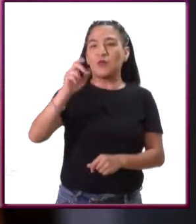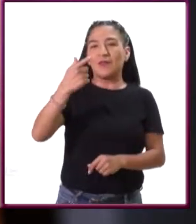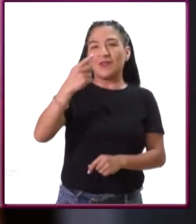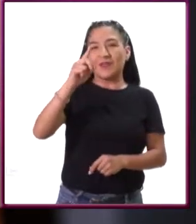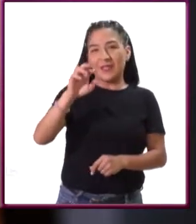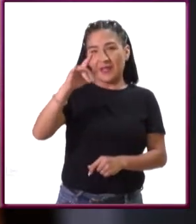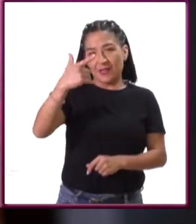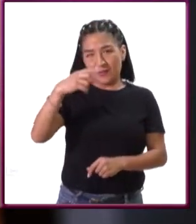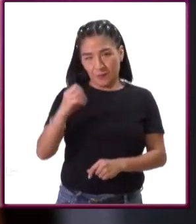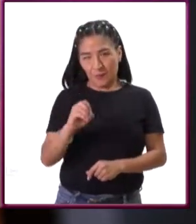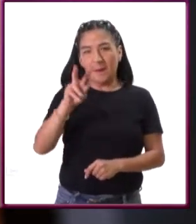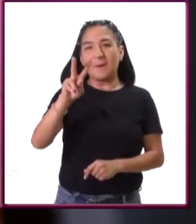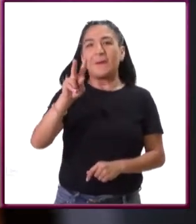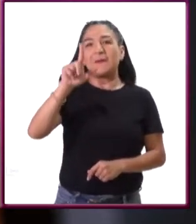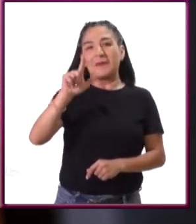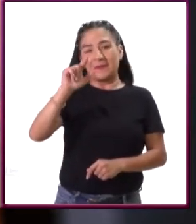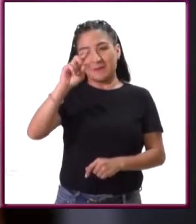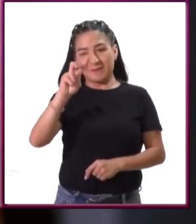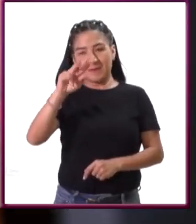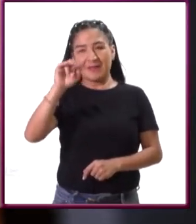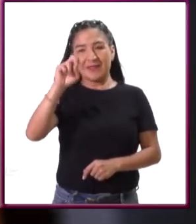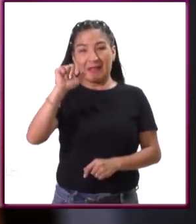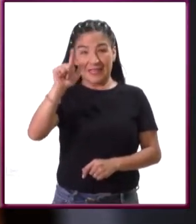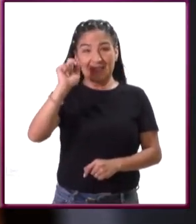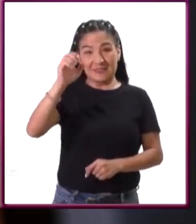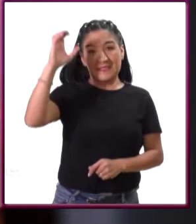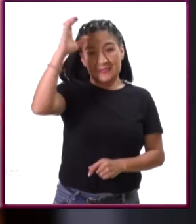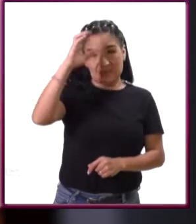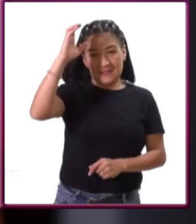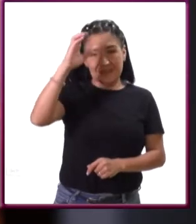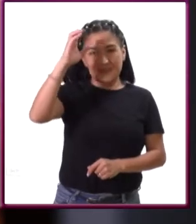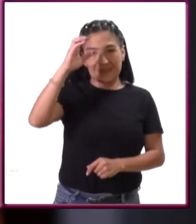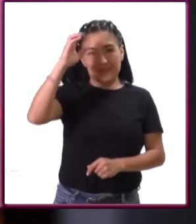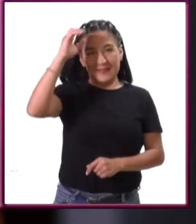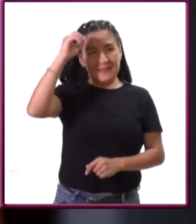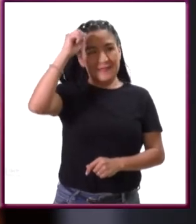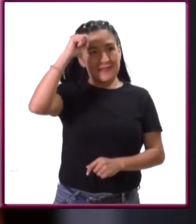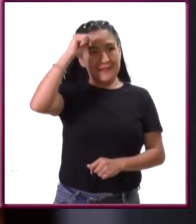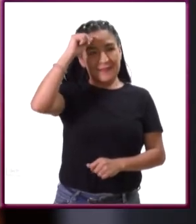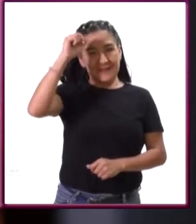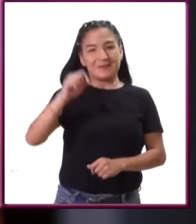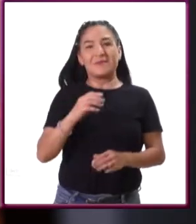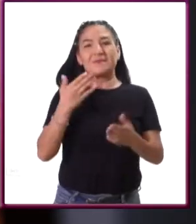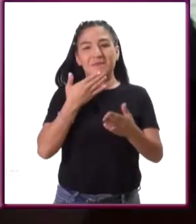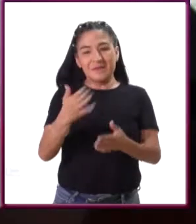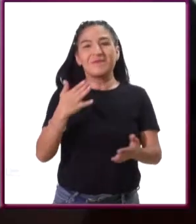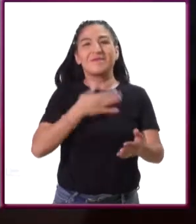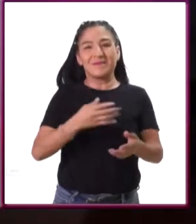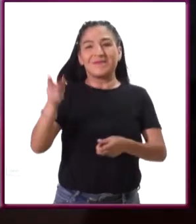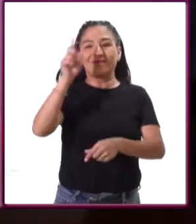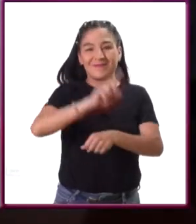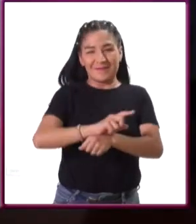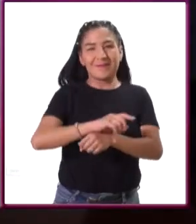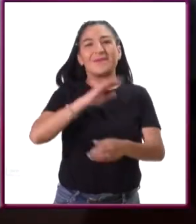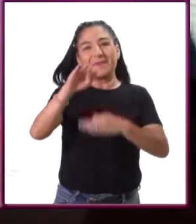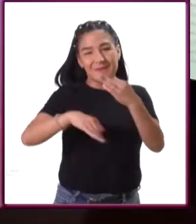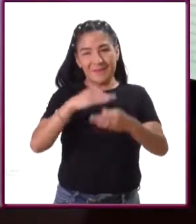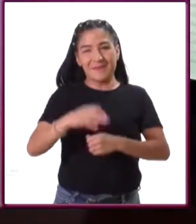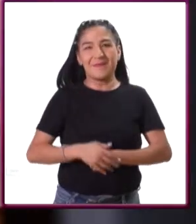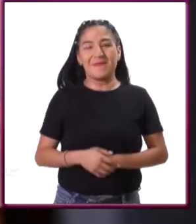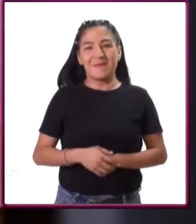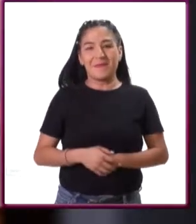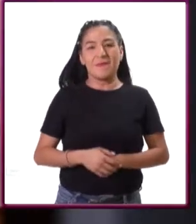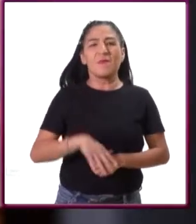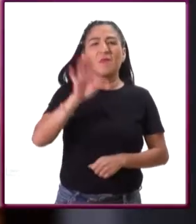Vidal Tamayo. Él es divulgador científico y además cinéfilo. ¿Qué tal, Rodrigo? Buen día. Hola, ¿qué tal? Muy buen día para todos y